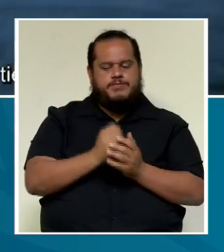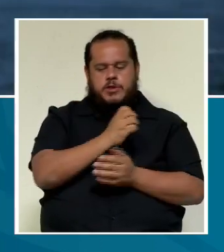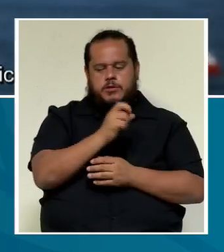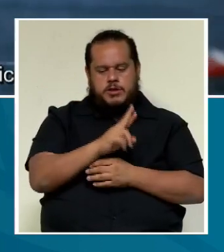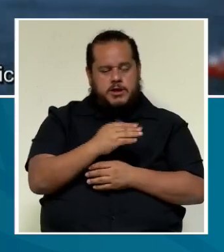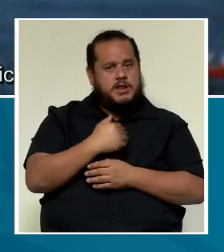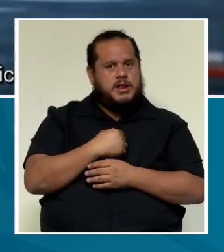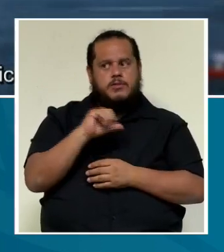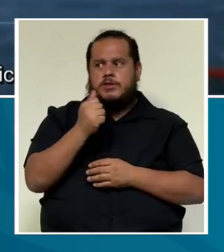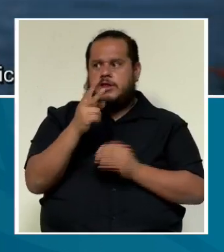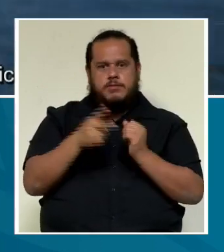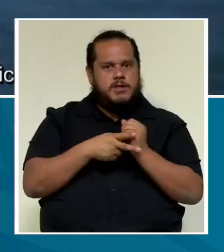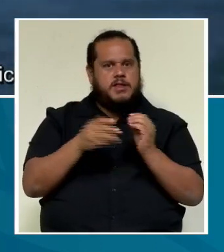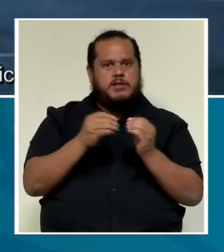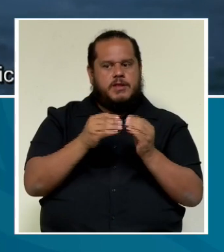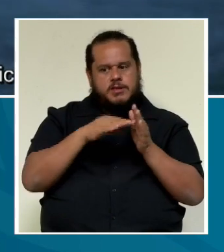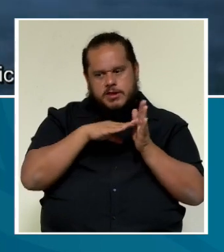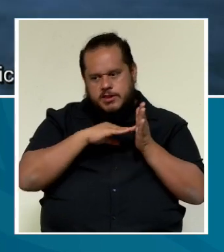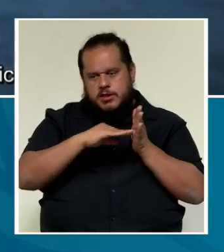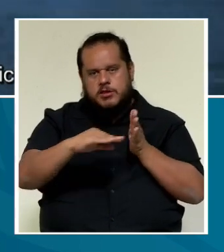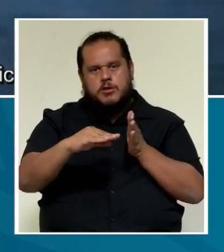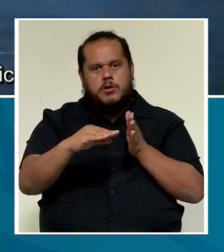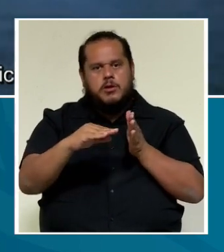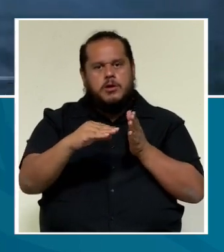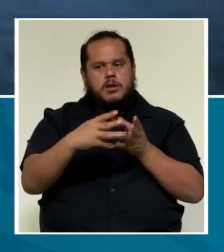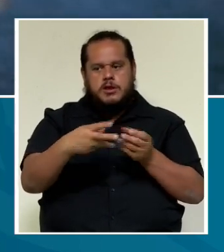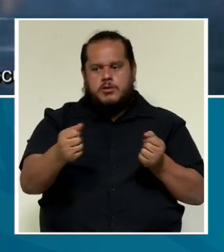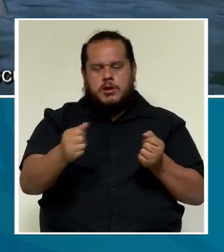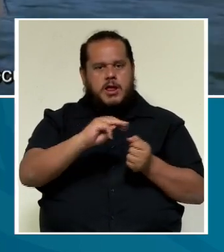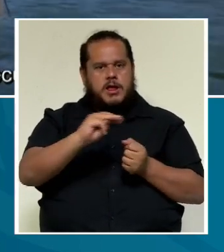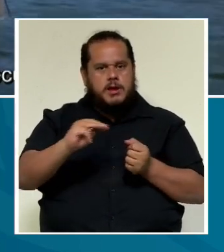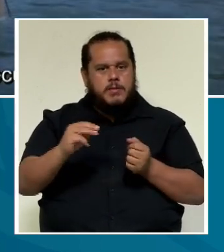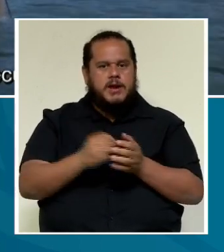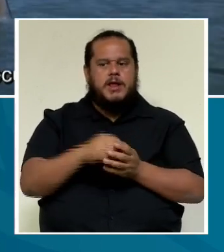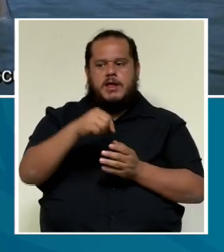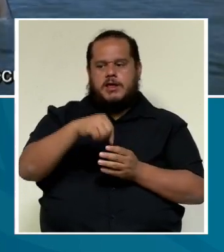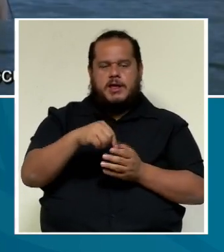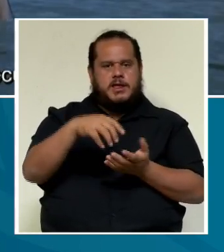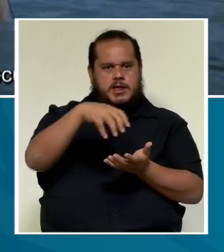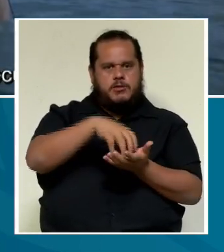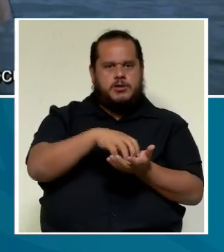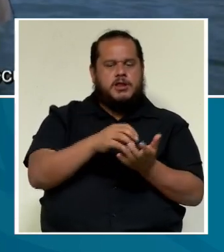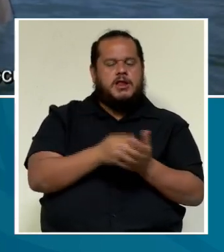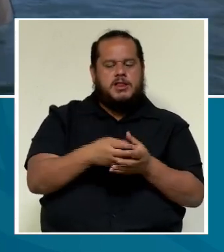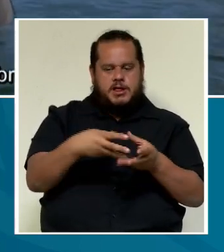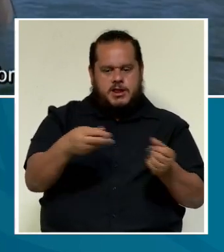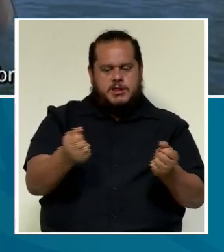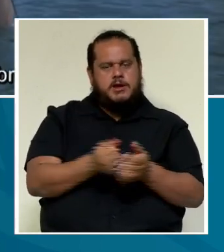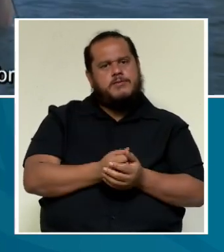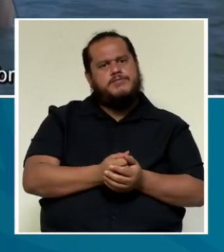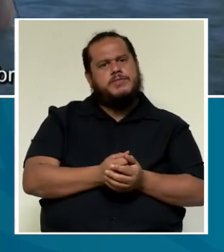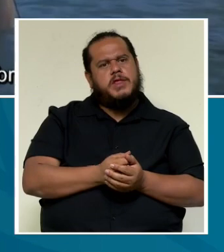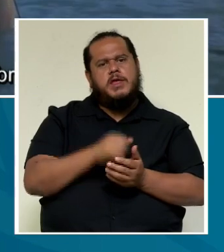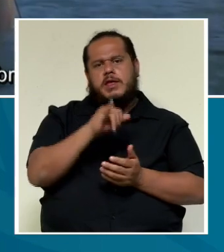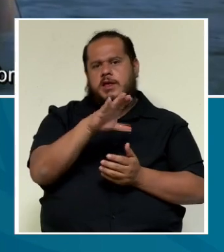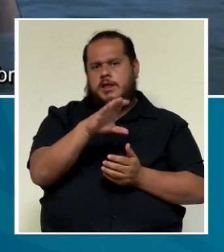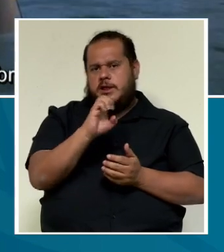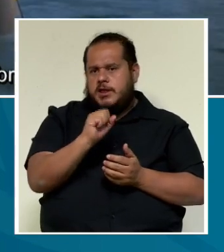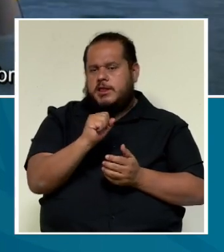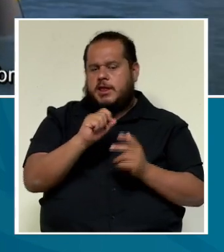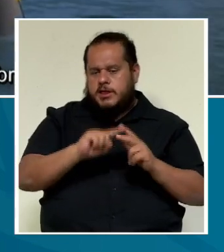10 veces más extensión territorial en el mar que en el continente, que en la tierra. El ICE